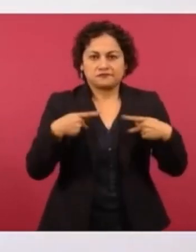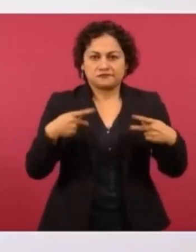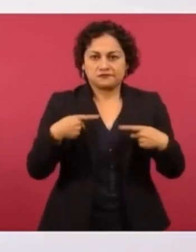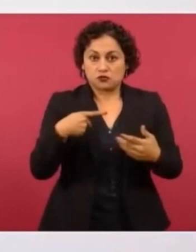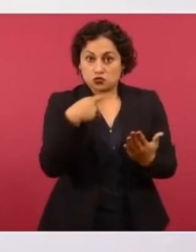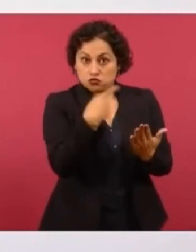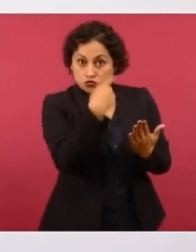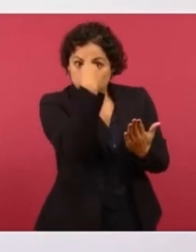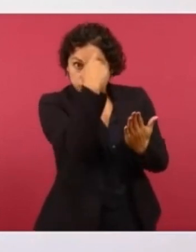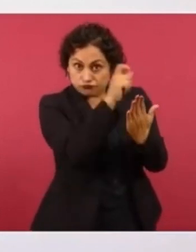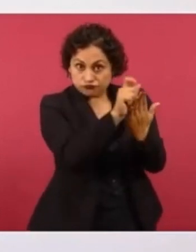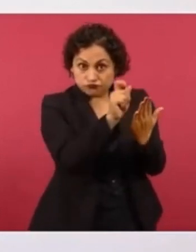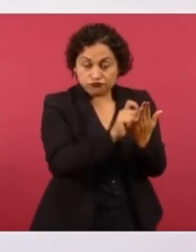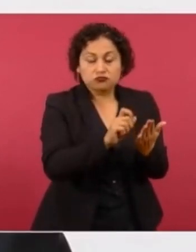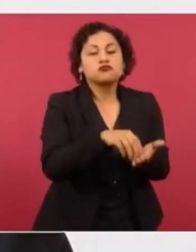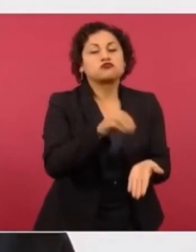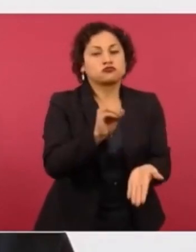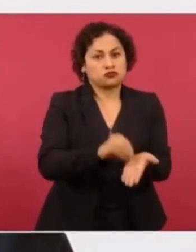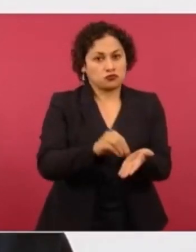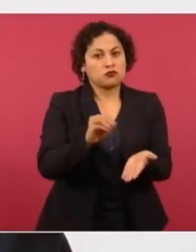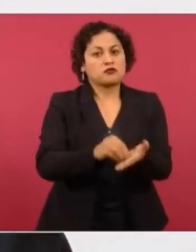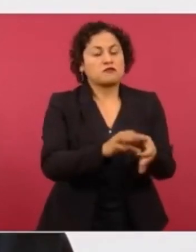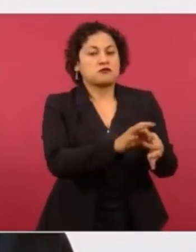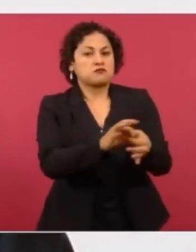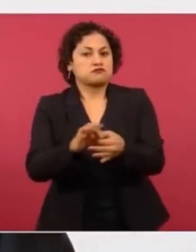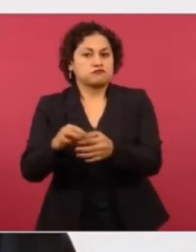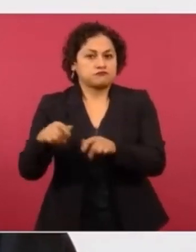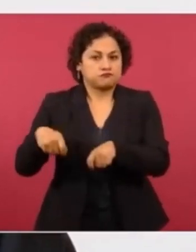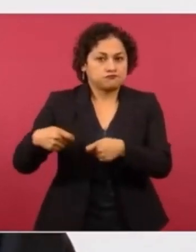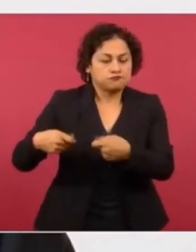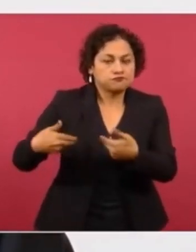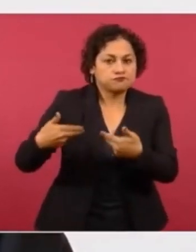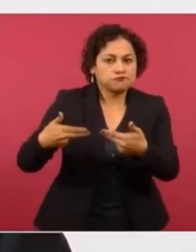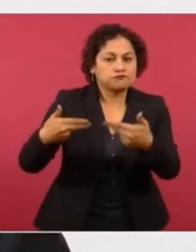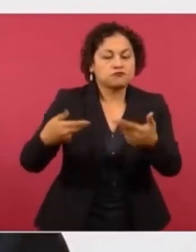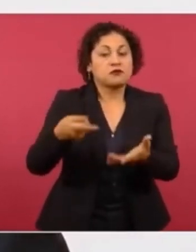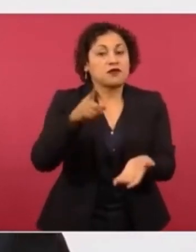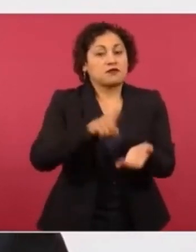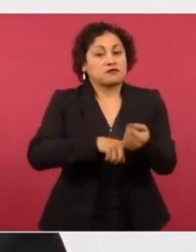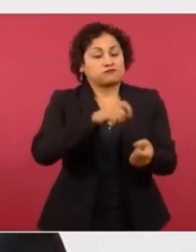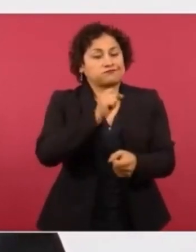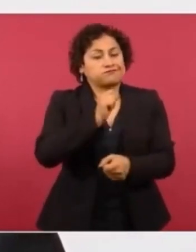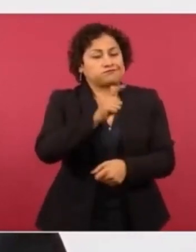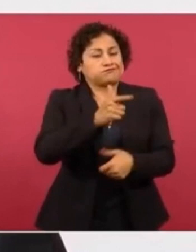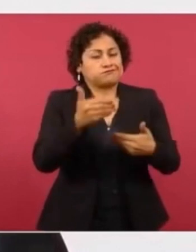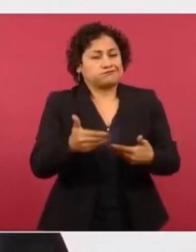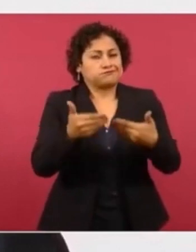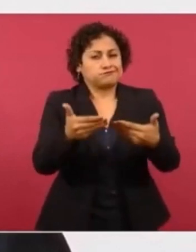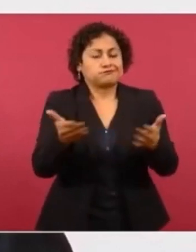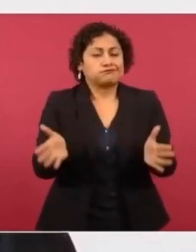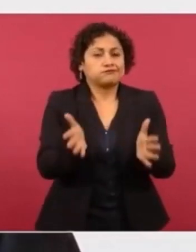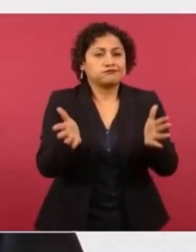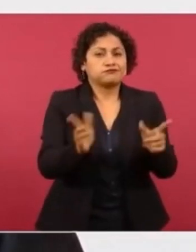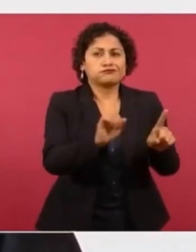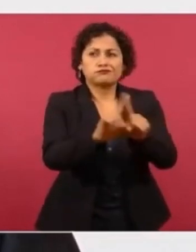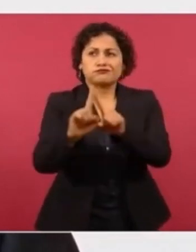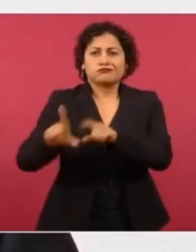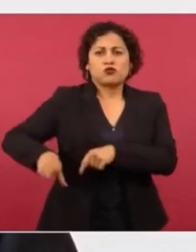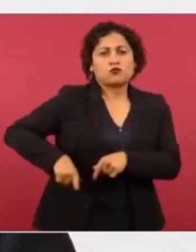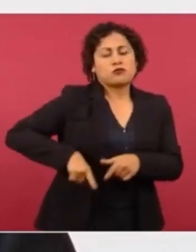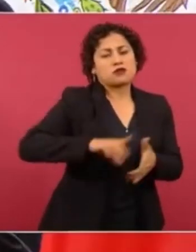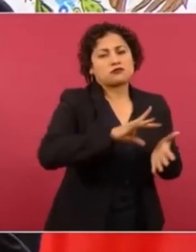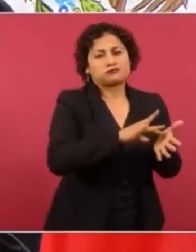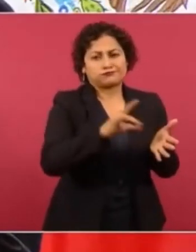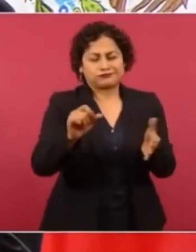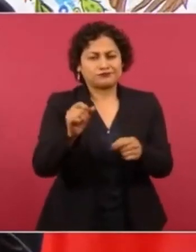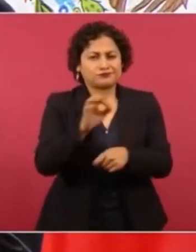vigente su espíritu Cívico ese ejemplo para la actuación democrática de cualquier gobierno todo